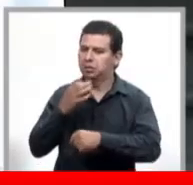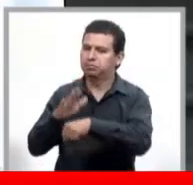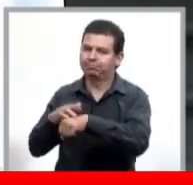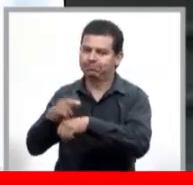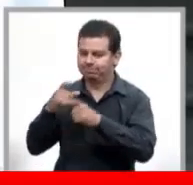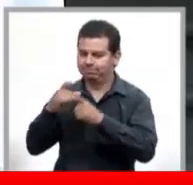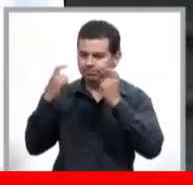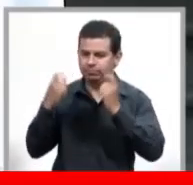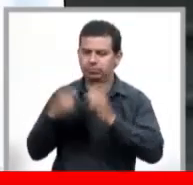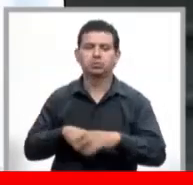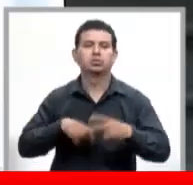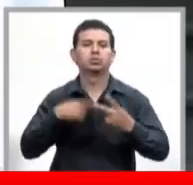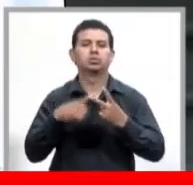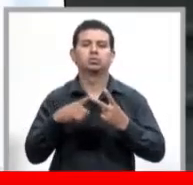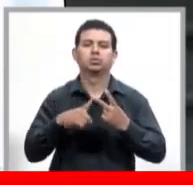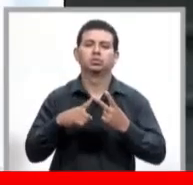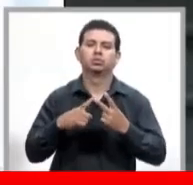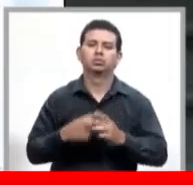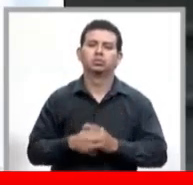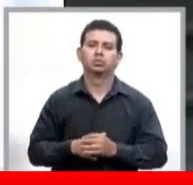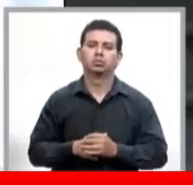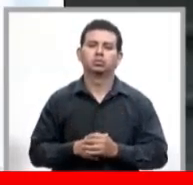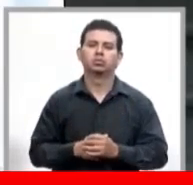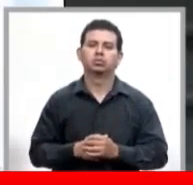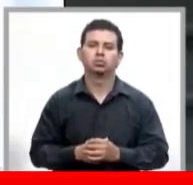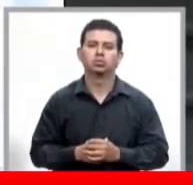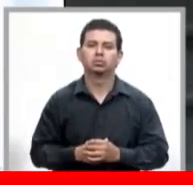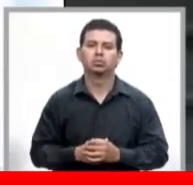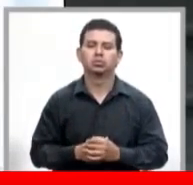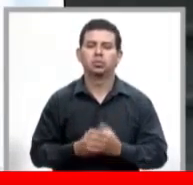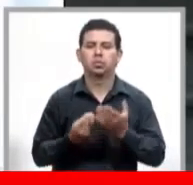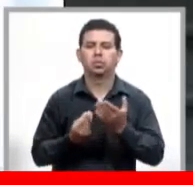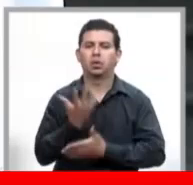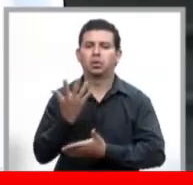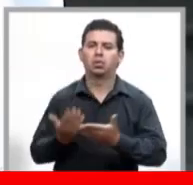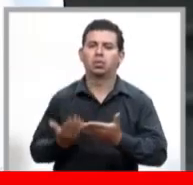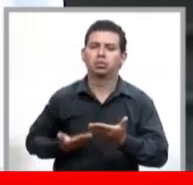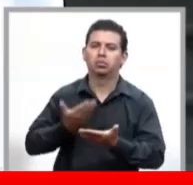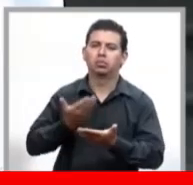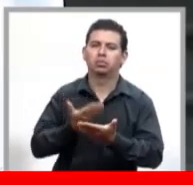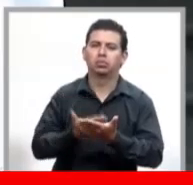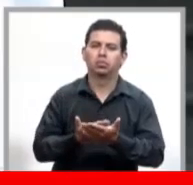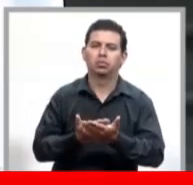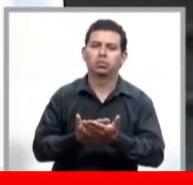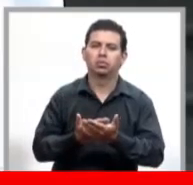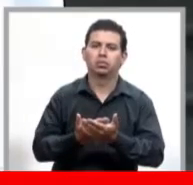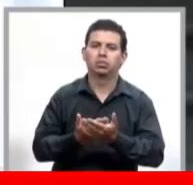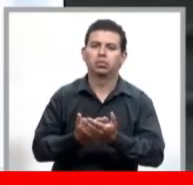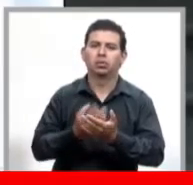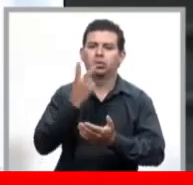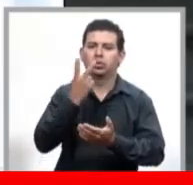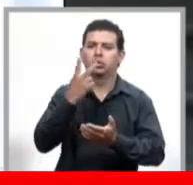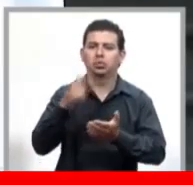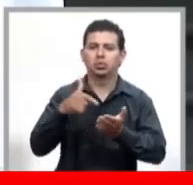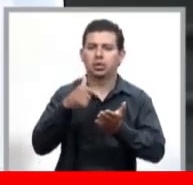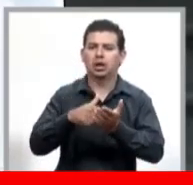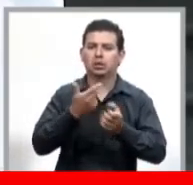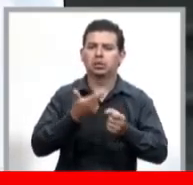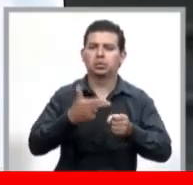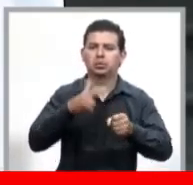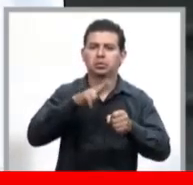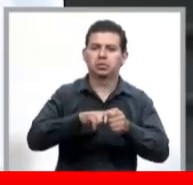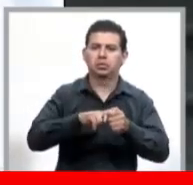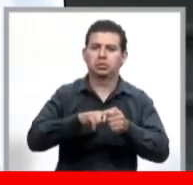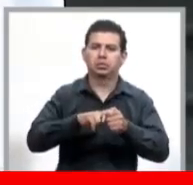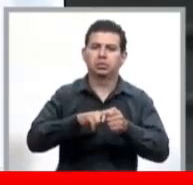Segundo, vamos a incrementar los filtros sanitarios. ¿Esto